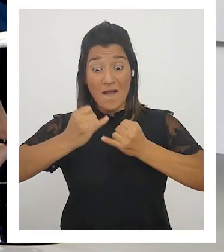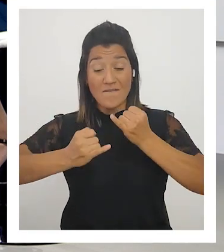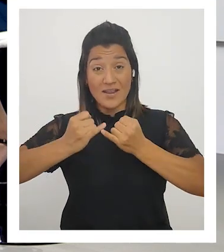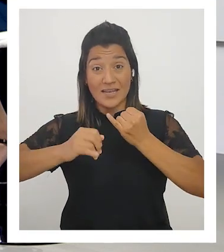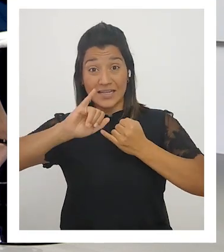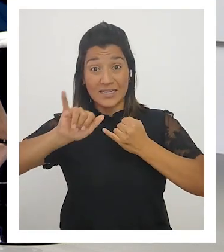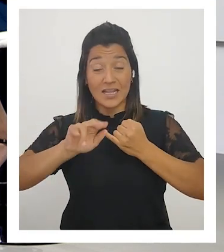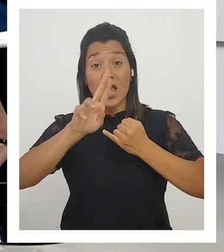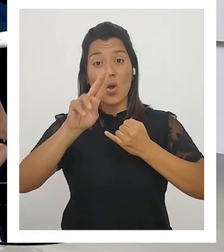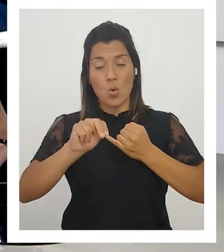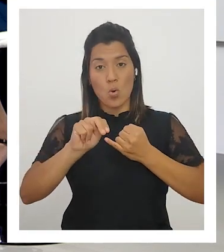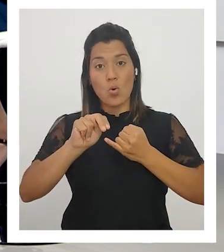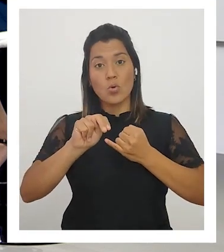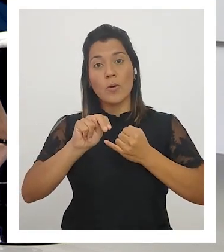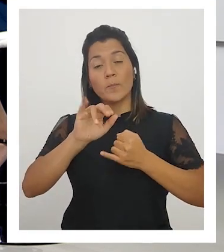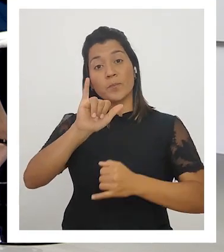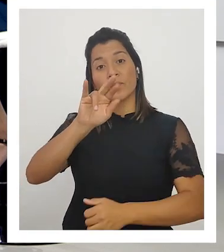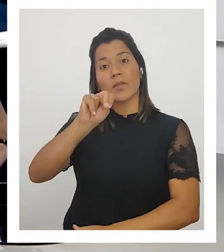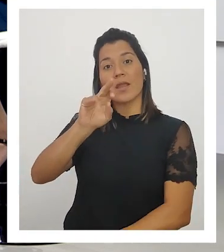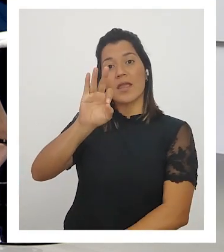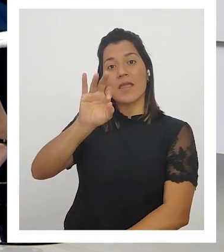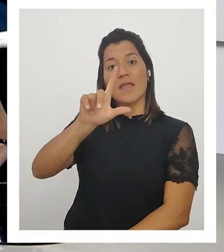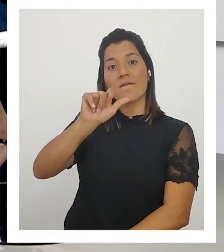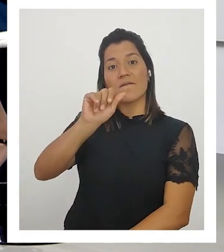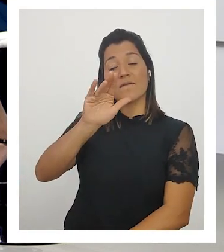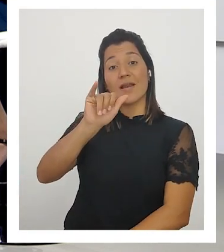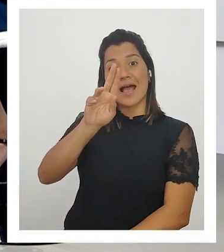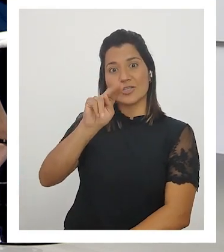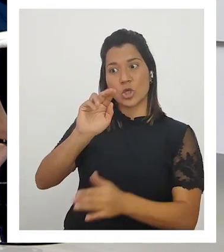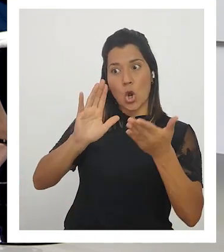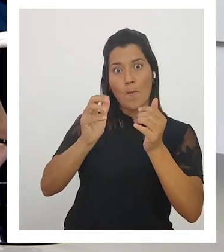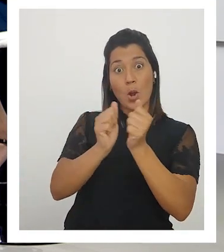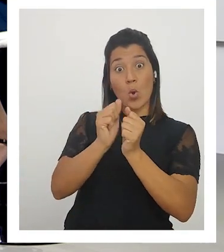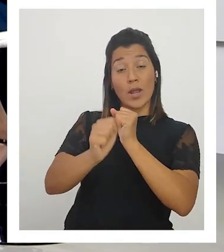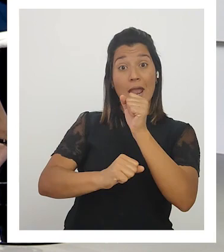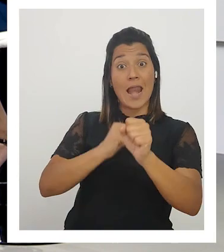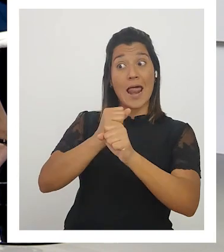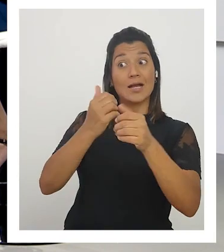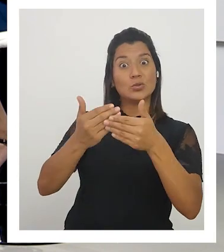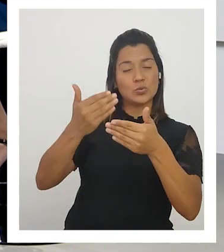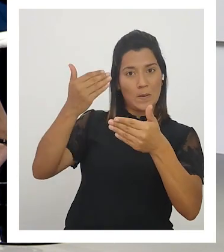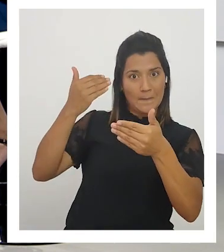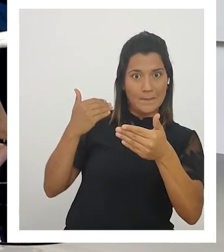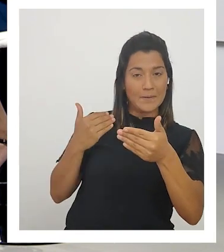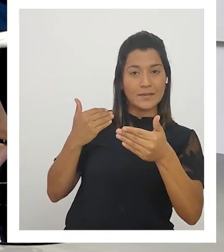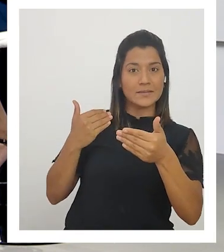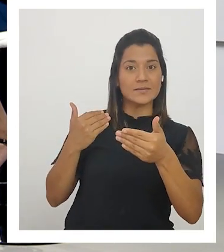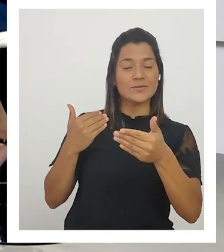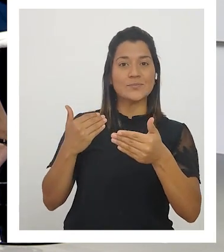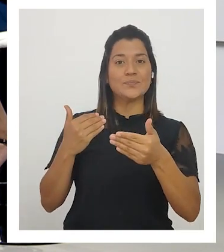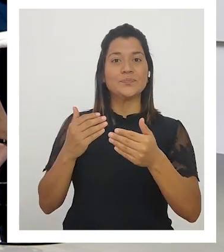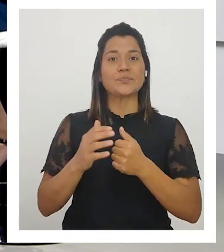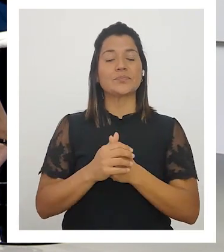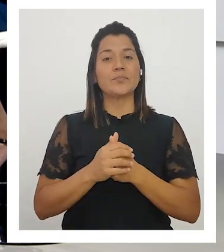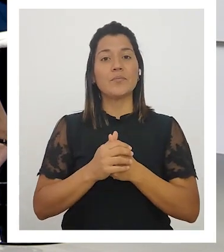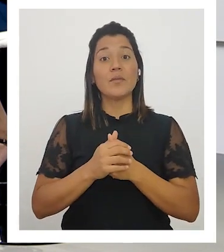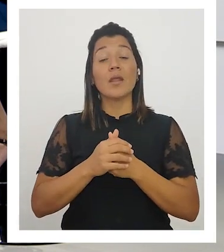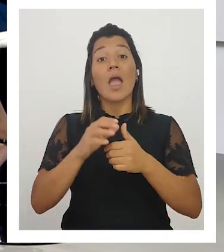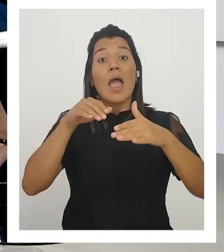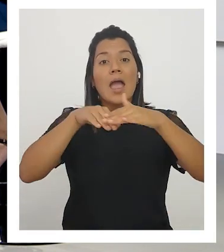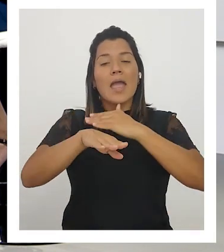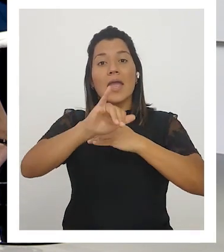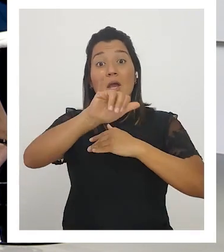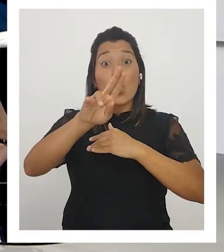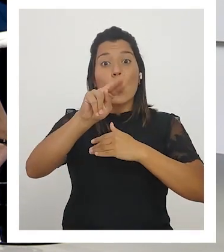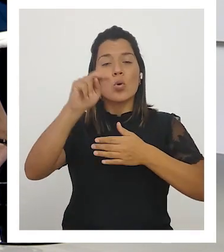junio, la inflación, lo que se conoce como la inflación interanual, que es el crecimiento de los precios de los últimos 12 meses, en junio